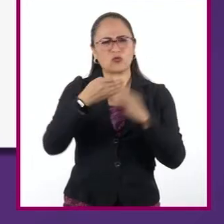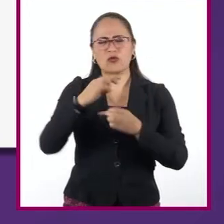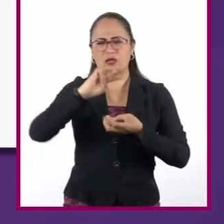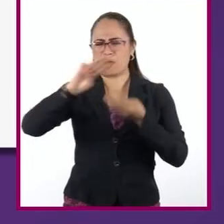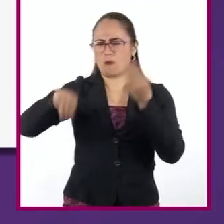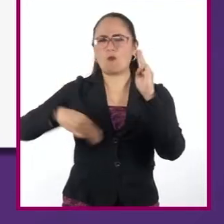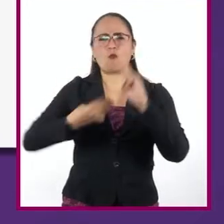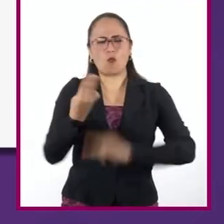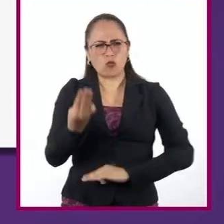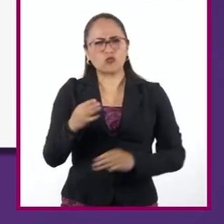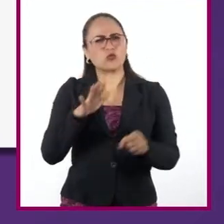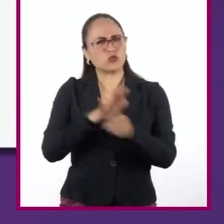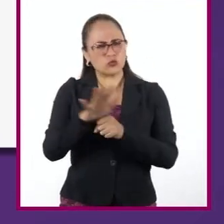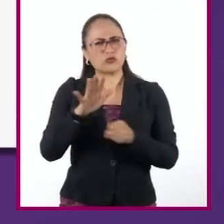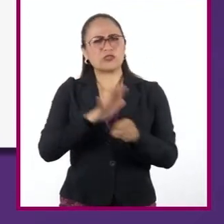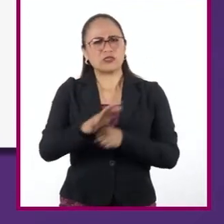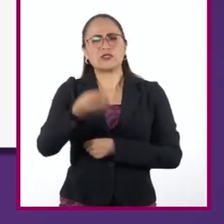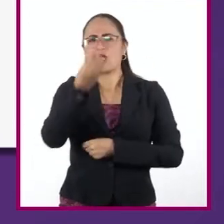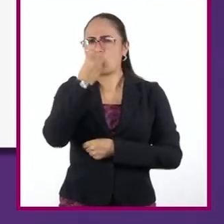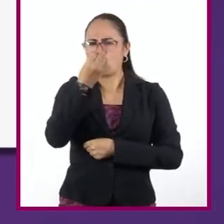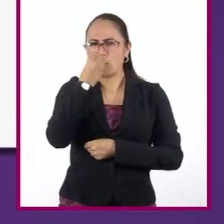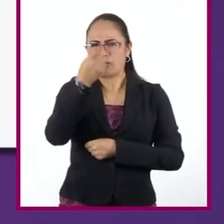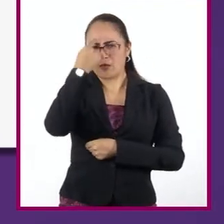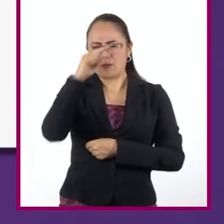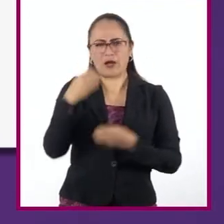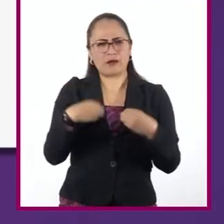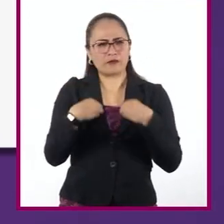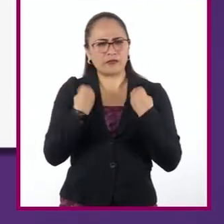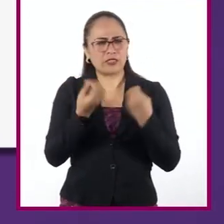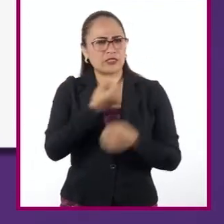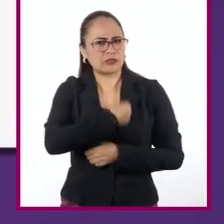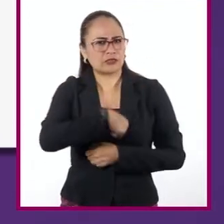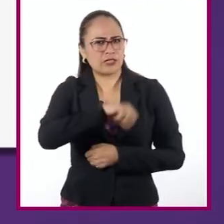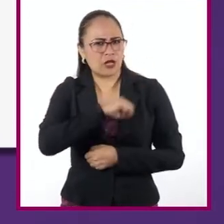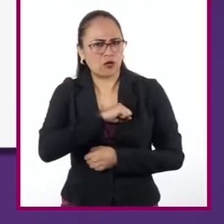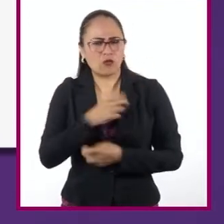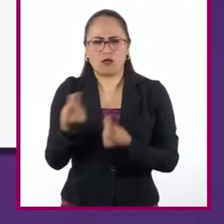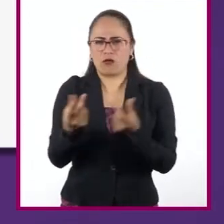los alimentos que necesitan para llevar una vida saludable y productiva,